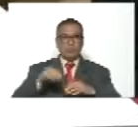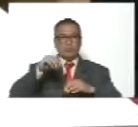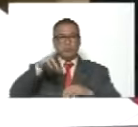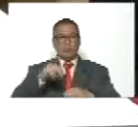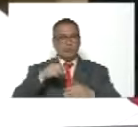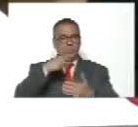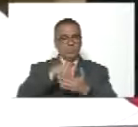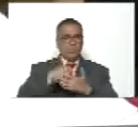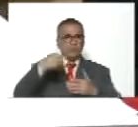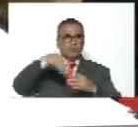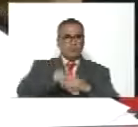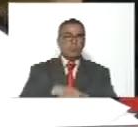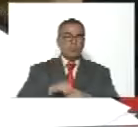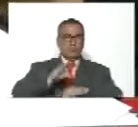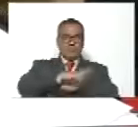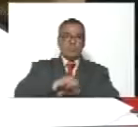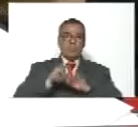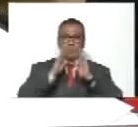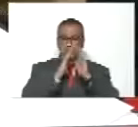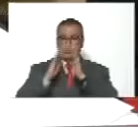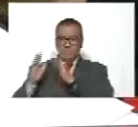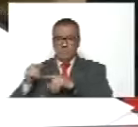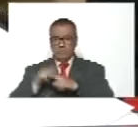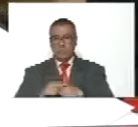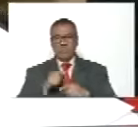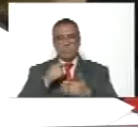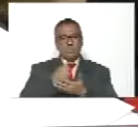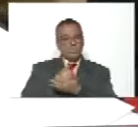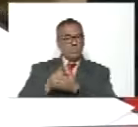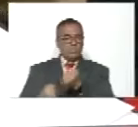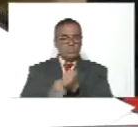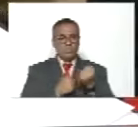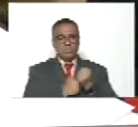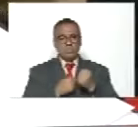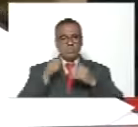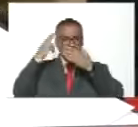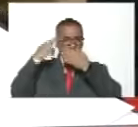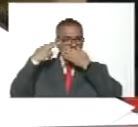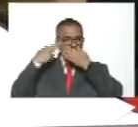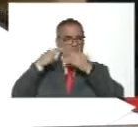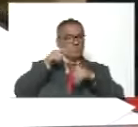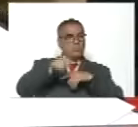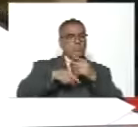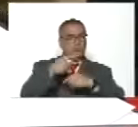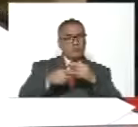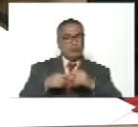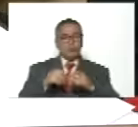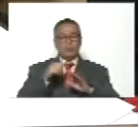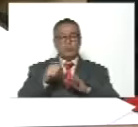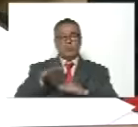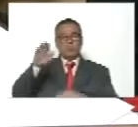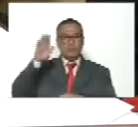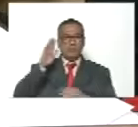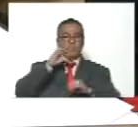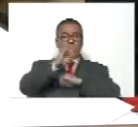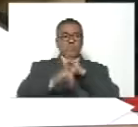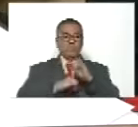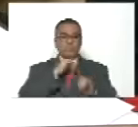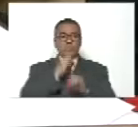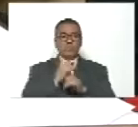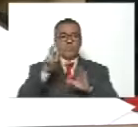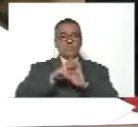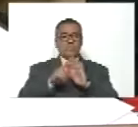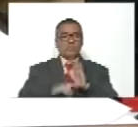legitimación de capitales, la delincuencia organizada y financiamiento al terrorismo, en cumplimiento con los compromisos internacionales